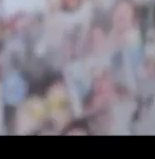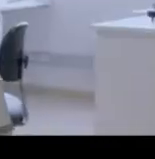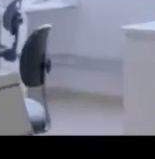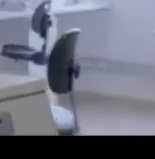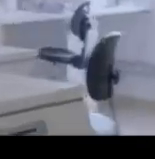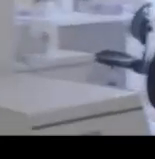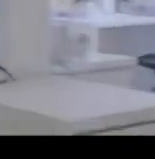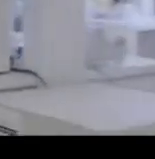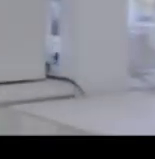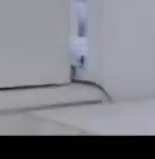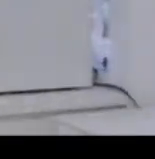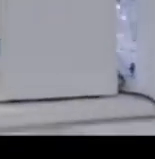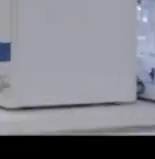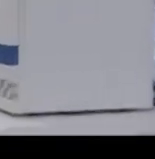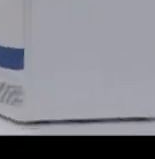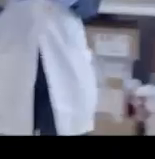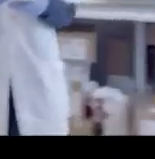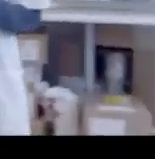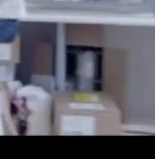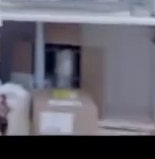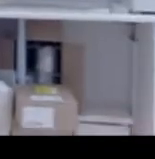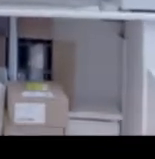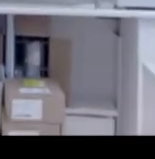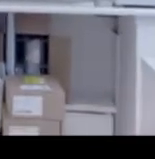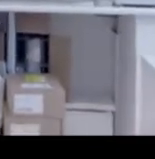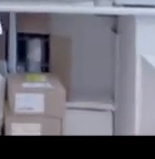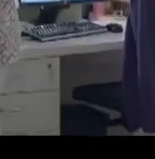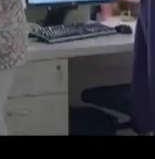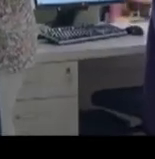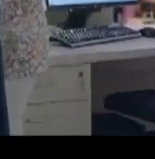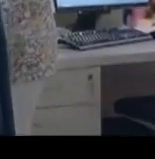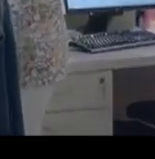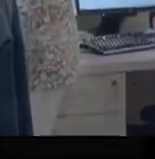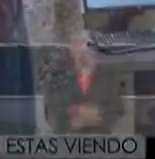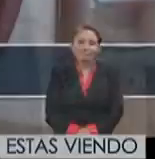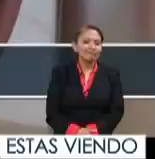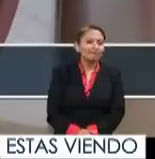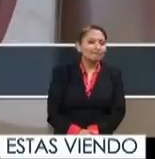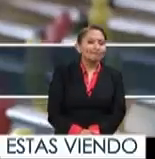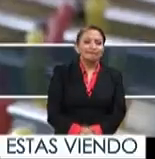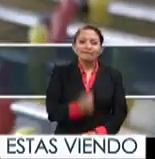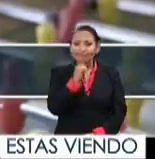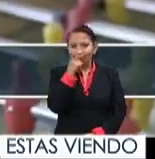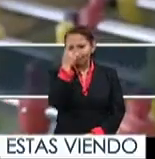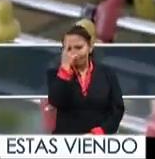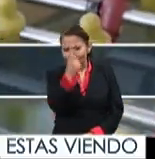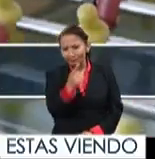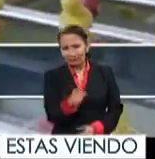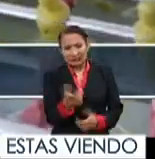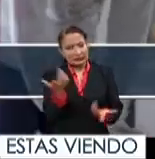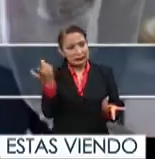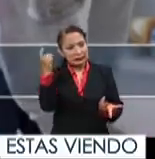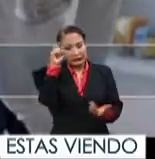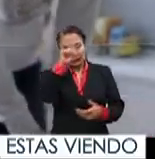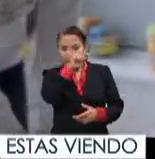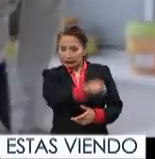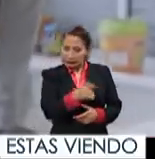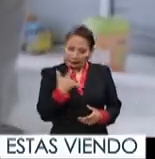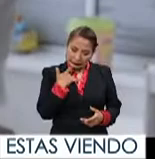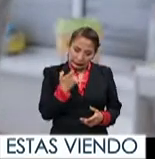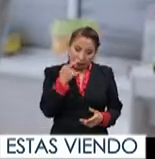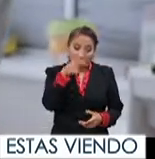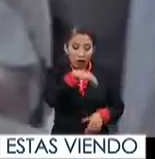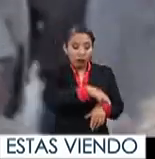20. Yo platiqué con los médicos y ellos me decían que También uno de los grandes retos son